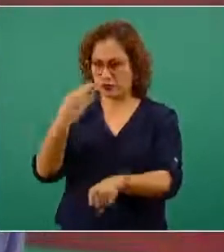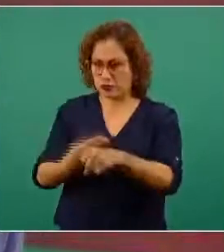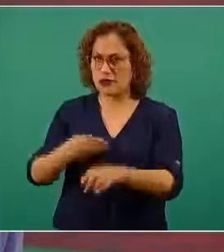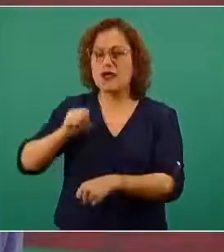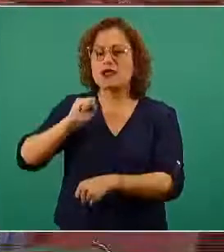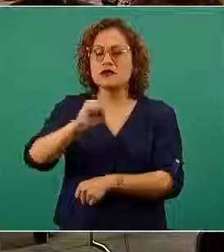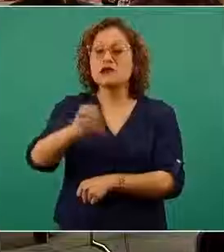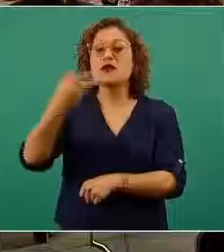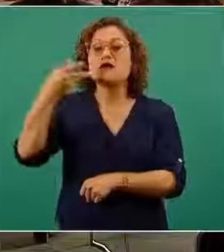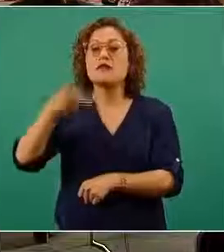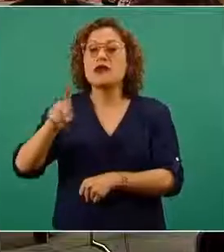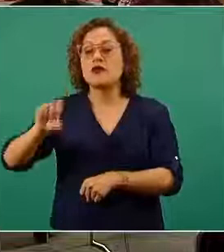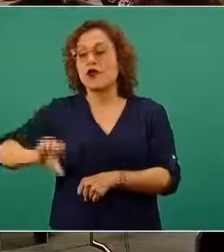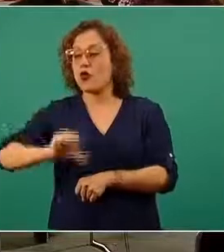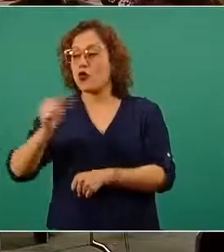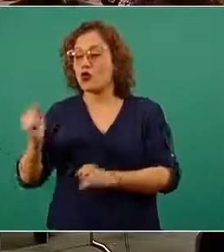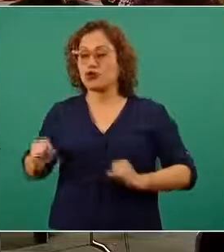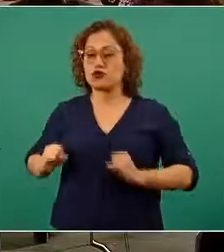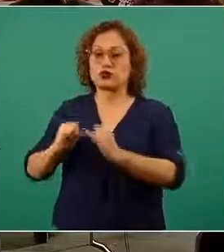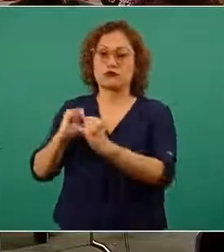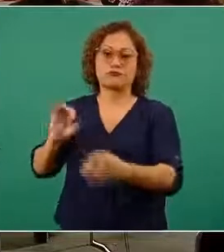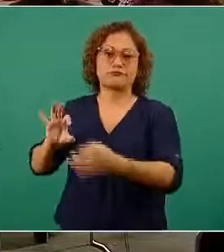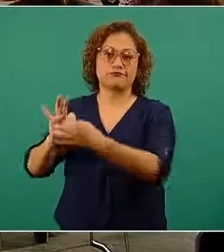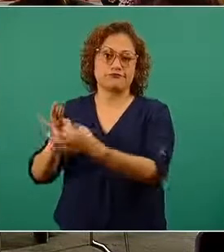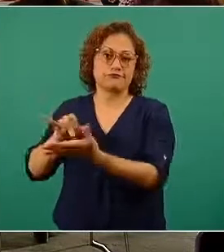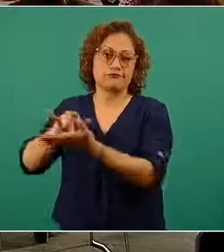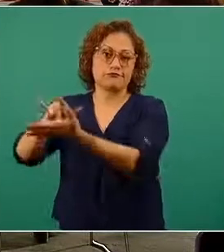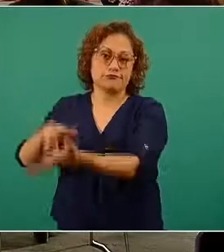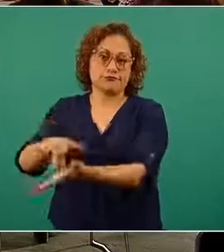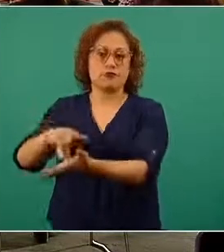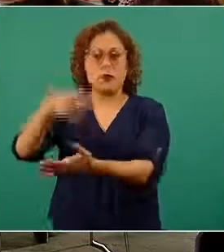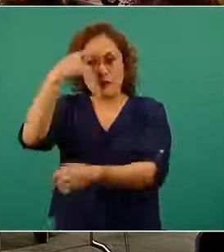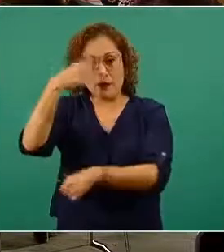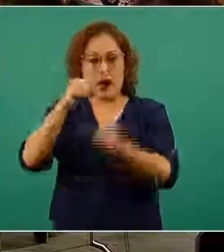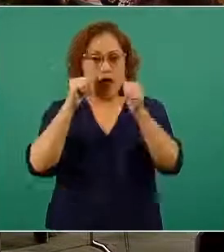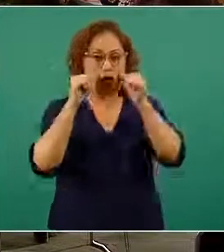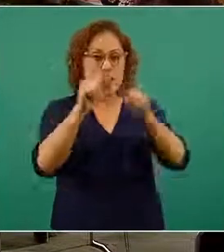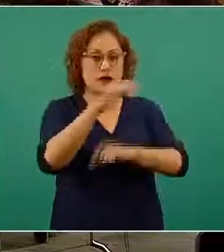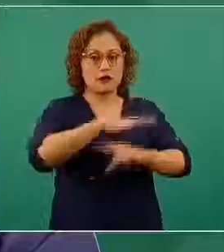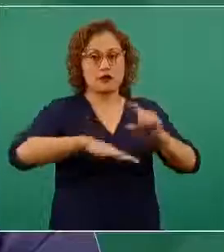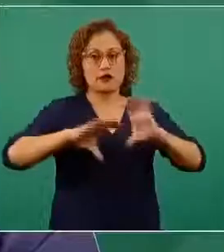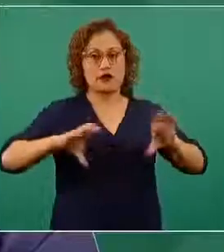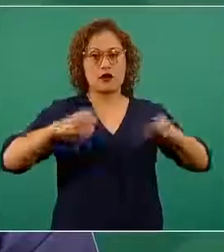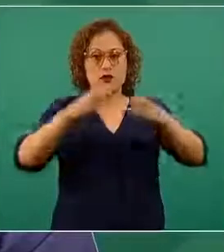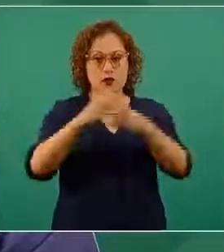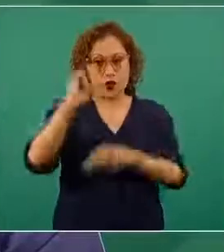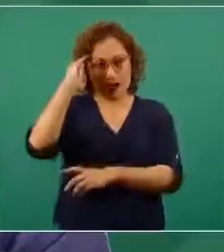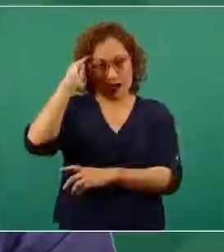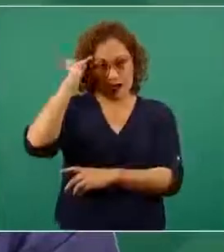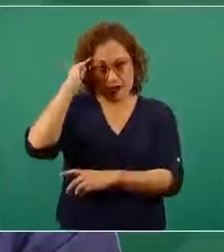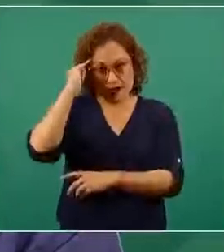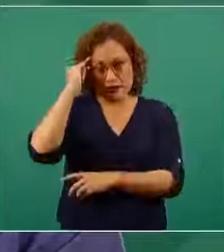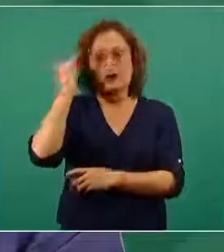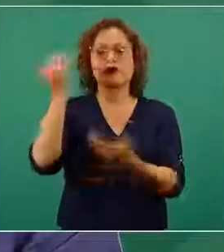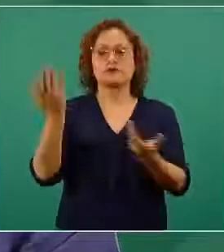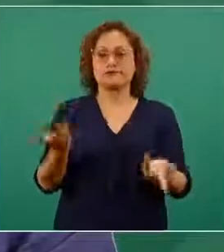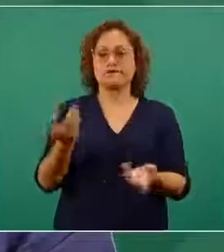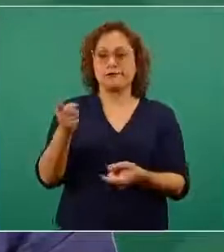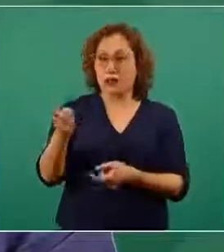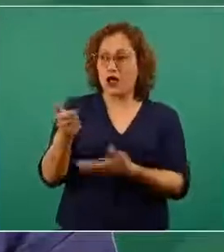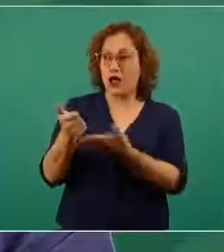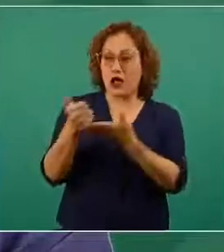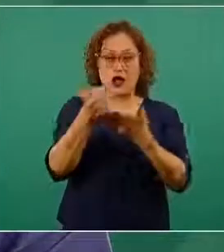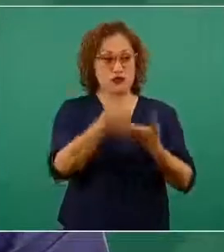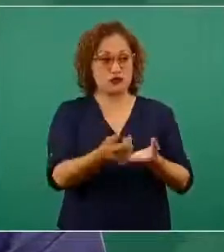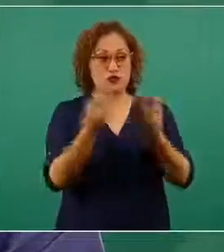de coordinación y lo cumple desde nuestro punto de vista de una manera no solo sobresaliente, sino estimulante para todas y todos